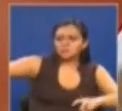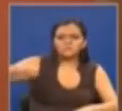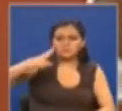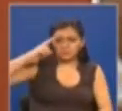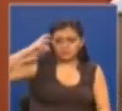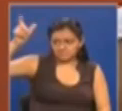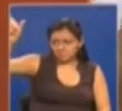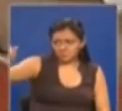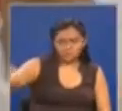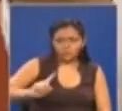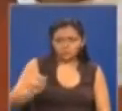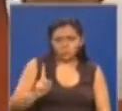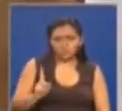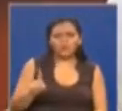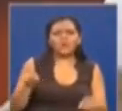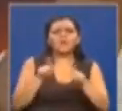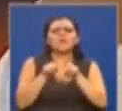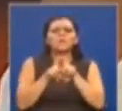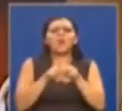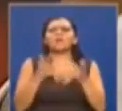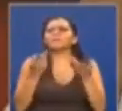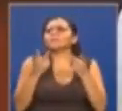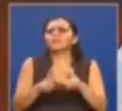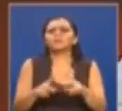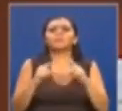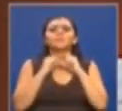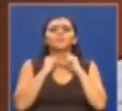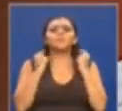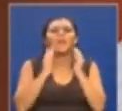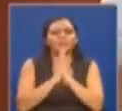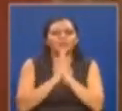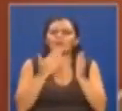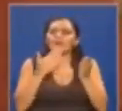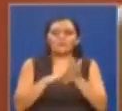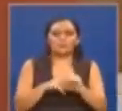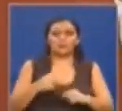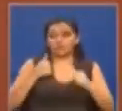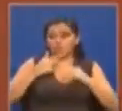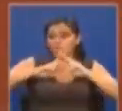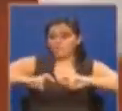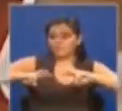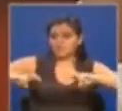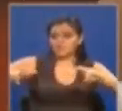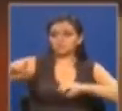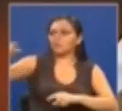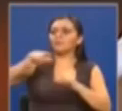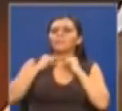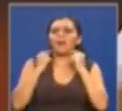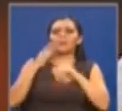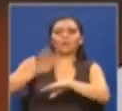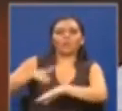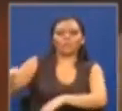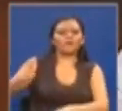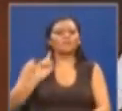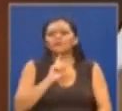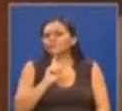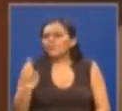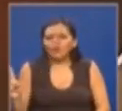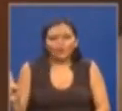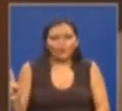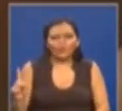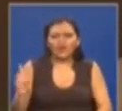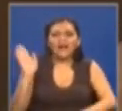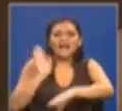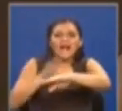delito, que se investigue ese delito, entonces se está persiguiendo a la iglesia. ¡Absurdo! Que si se investiga al presidente, se está persiguiendo a la democracia. ¡Absurdo!